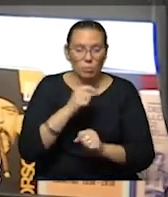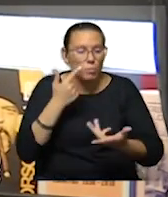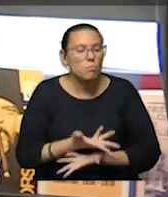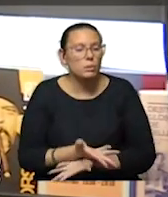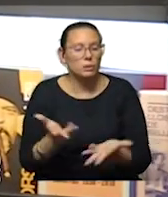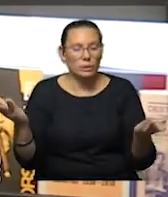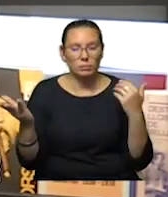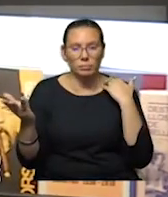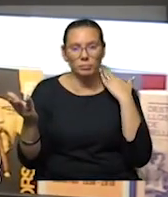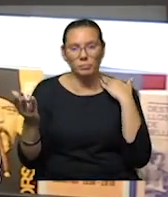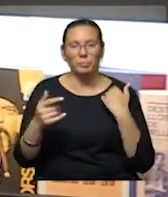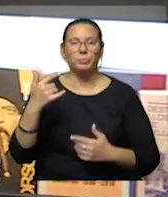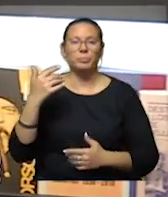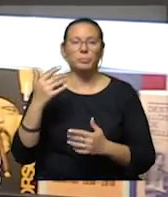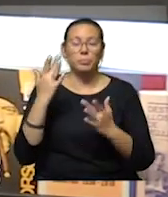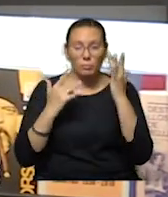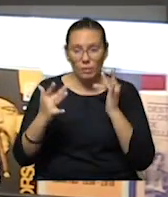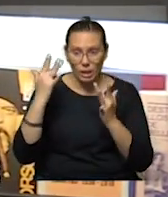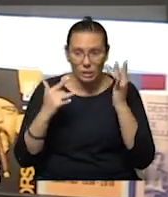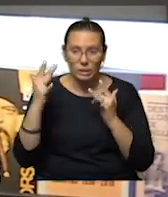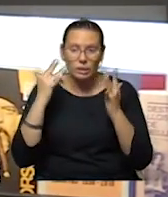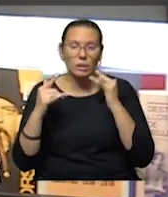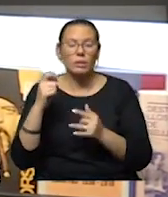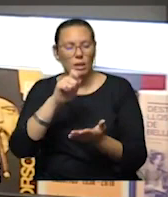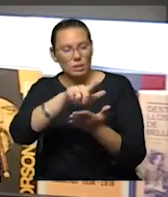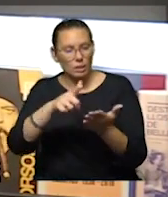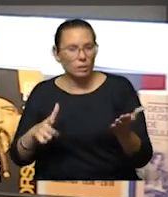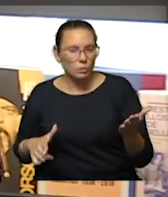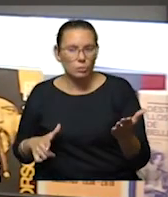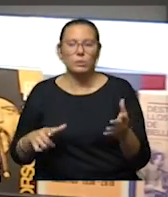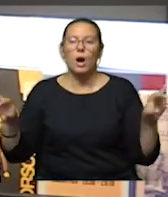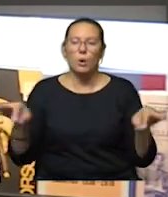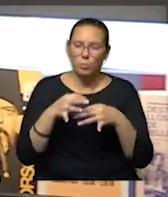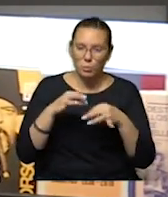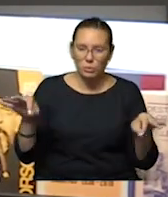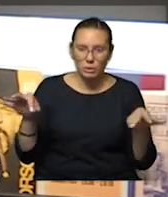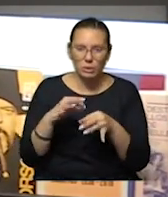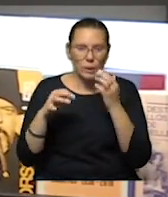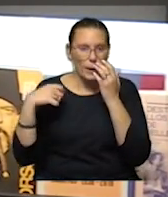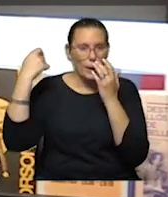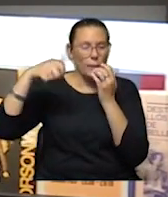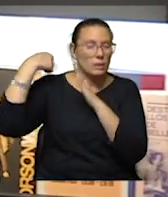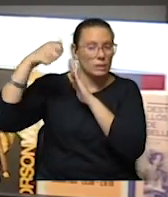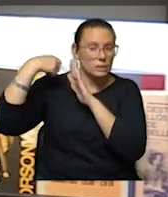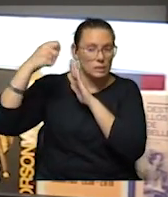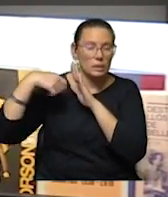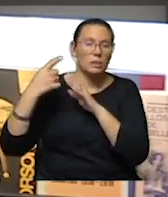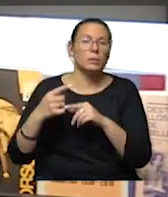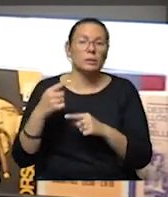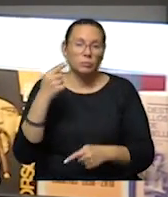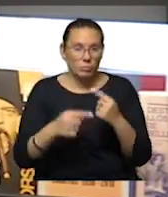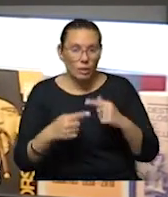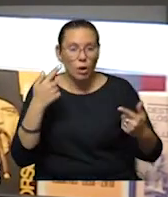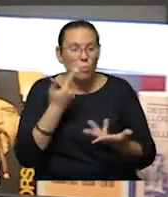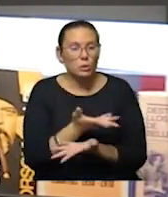visibilidad a artistas Bueno ya sea de la literatura de la música del cine este que van a